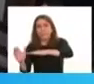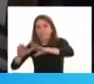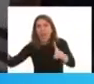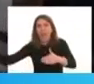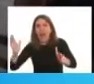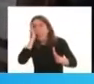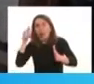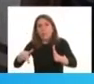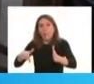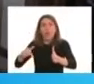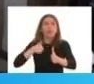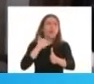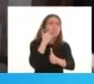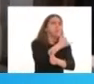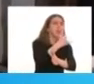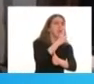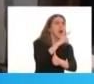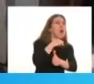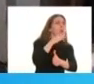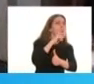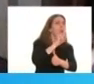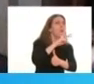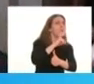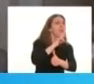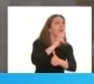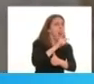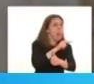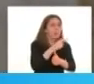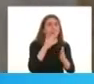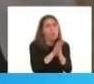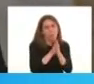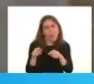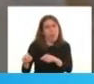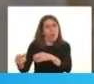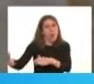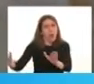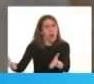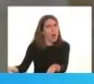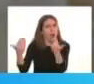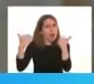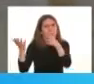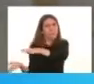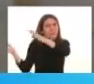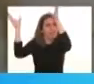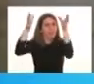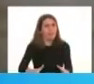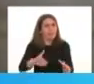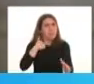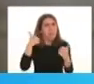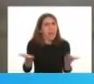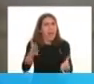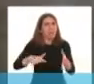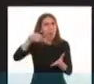lo llamé a Julio Vitovero y le dije, ocupate Julio, eso no puede ser. Ocupate de que vuelva Néstor al lugar que se merece.